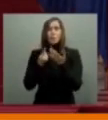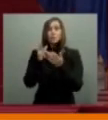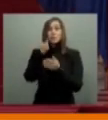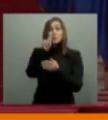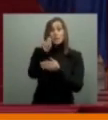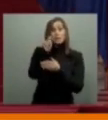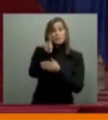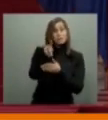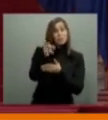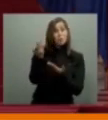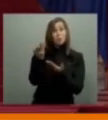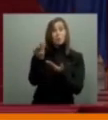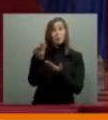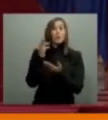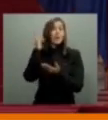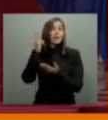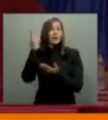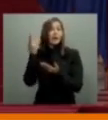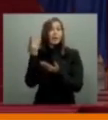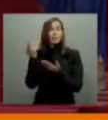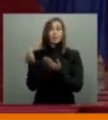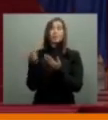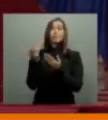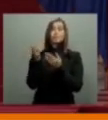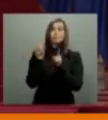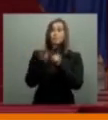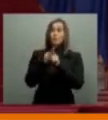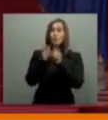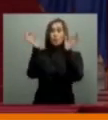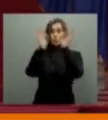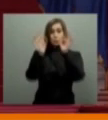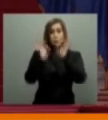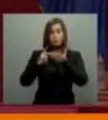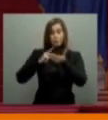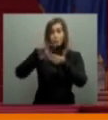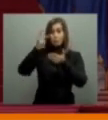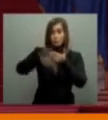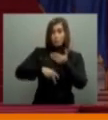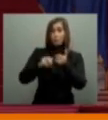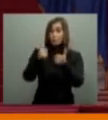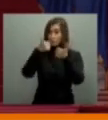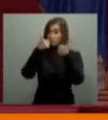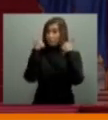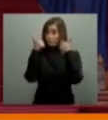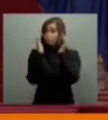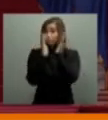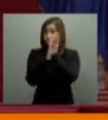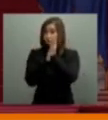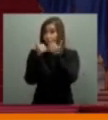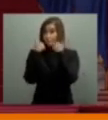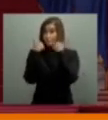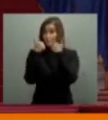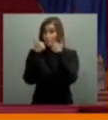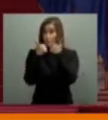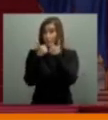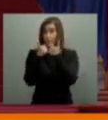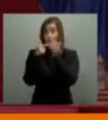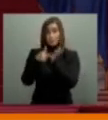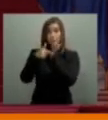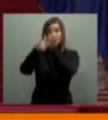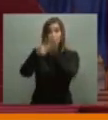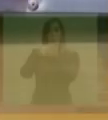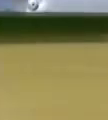cambio de nombre que yo le ha dicho aquí en varias ocasiones una estrategia del presidente luís abinader y de este gobierno de cambiarle el nombre a todas las